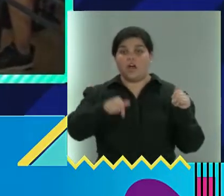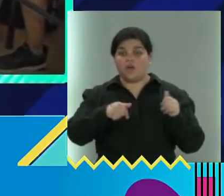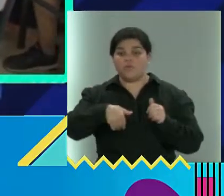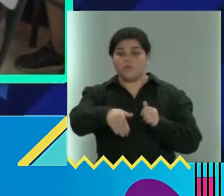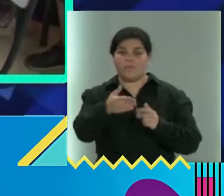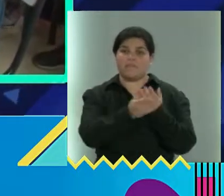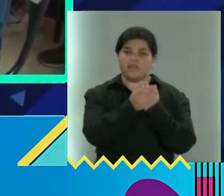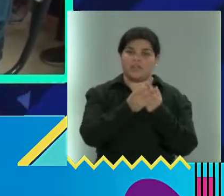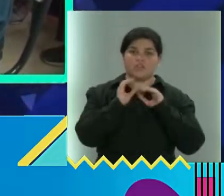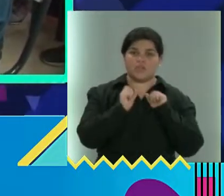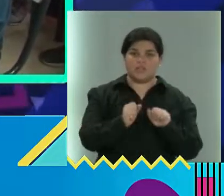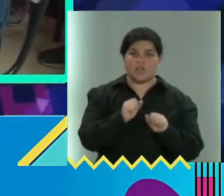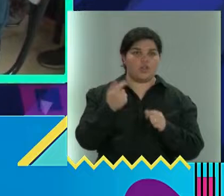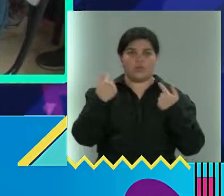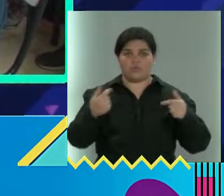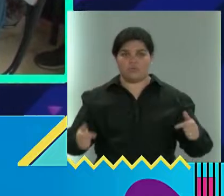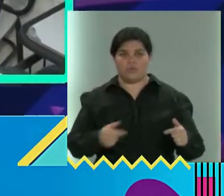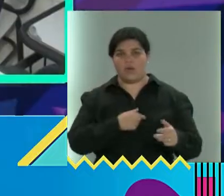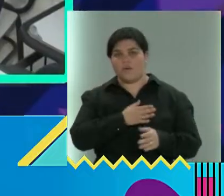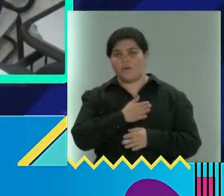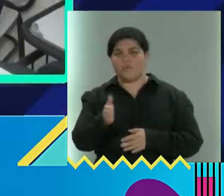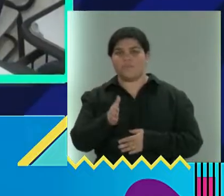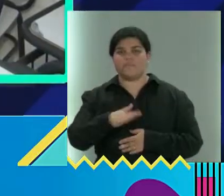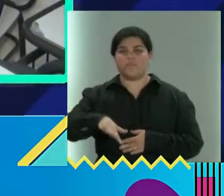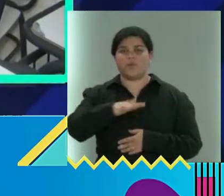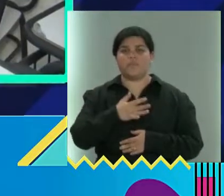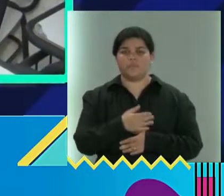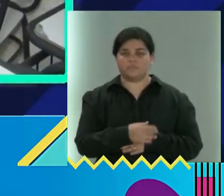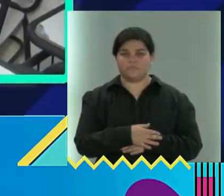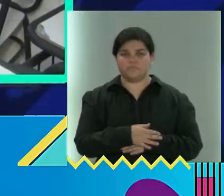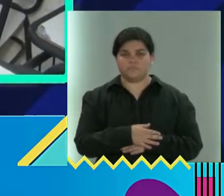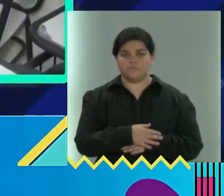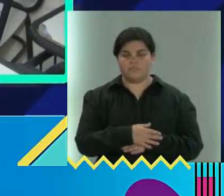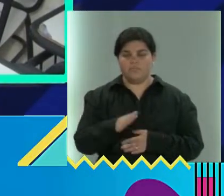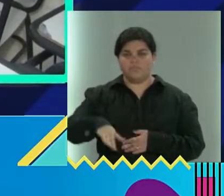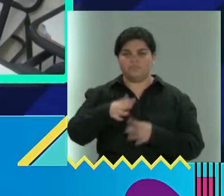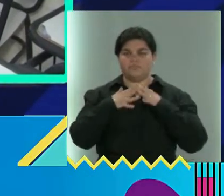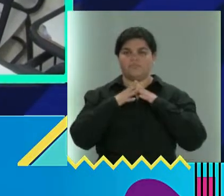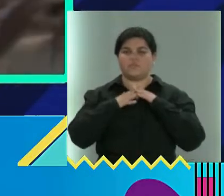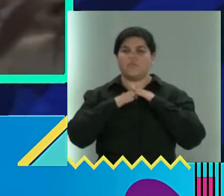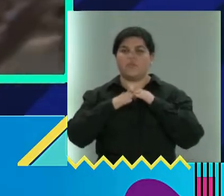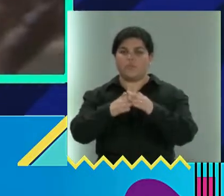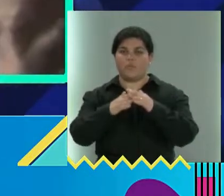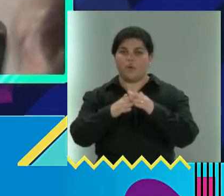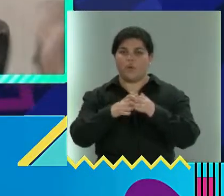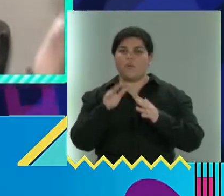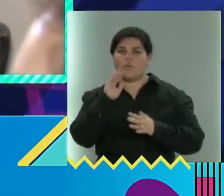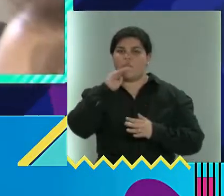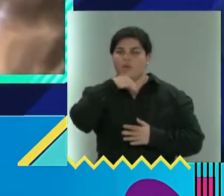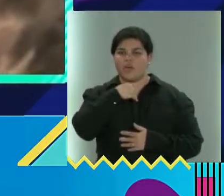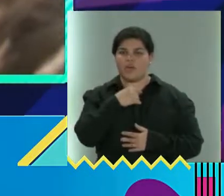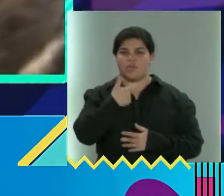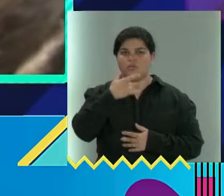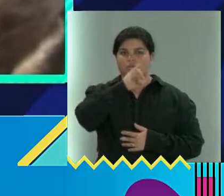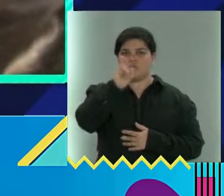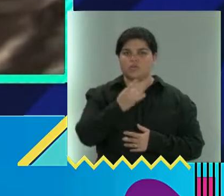finalizar la jornada una actividad recreativa. En esta oportunidad van a acercarse a la bodega Zucardi a compartir por ahí una cena